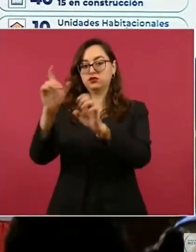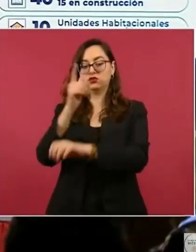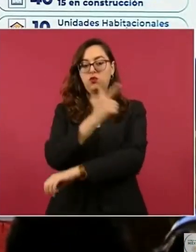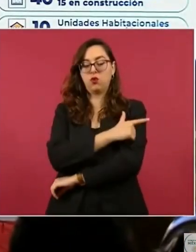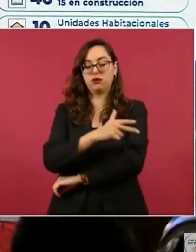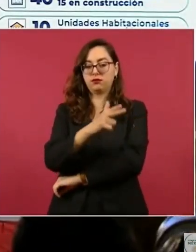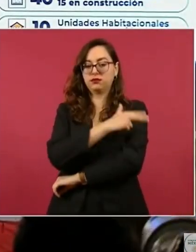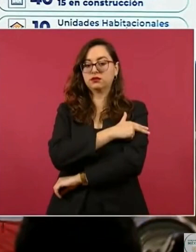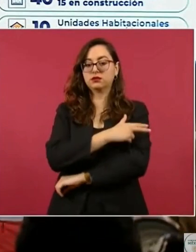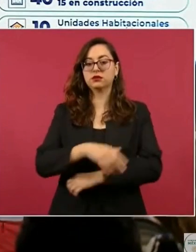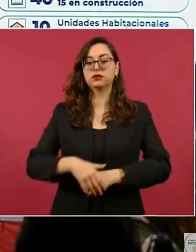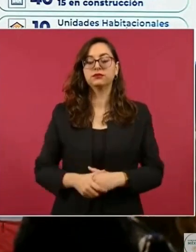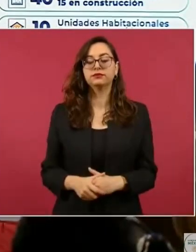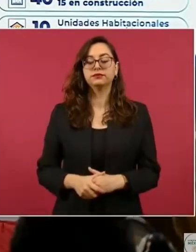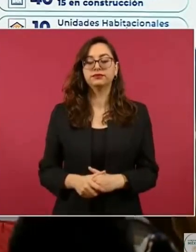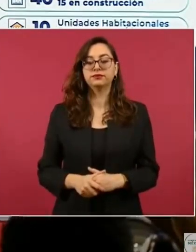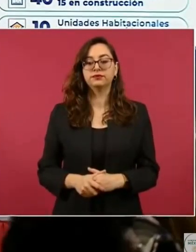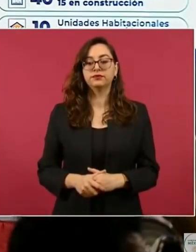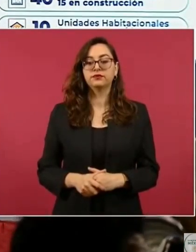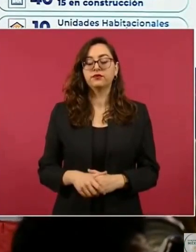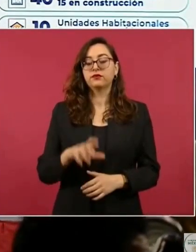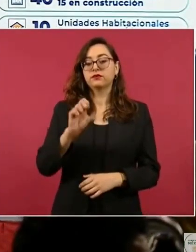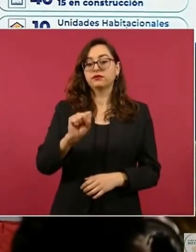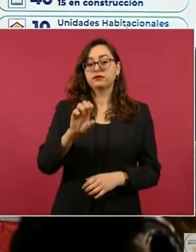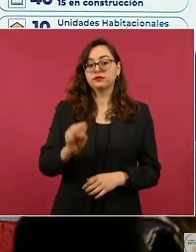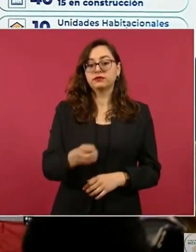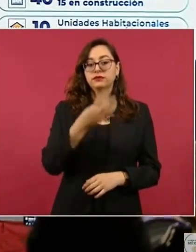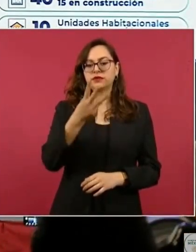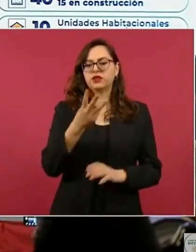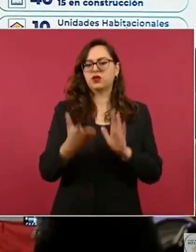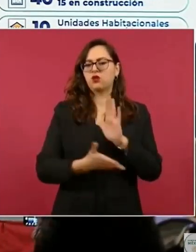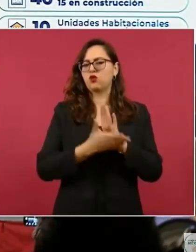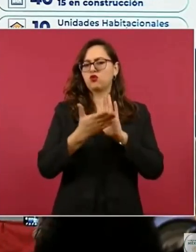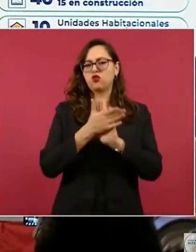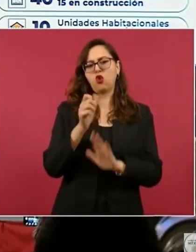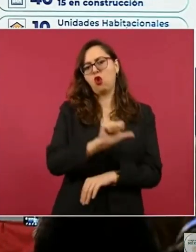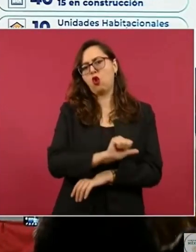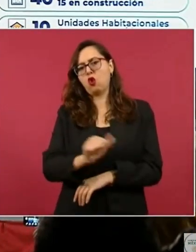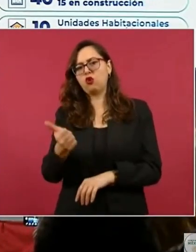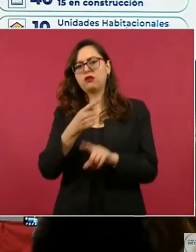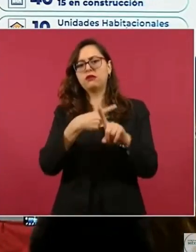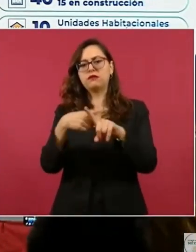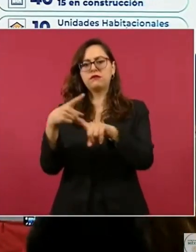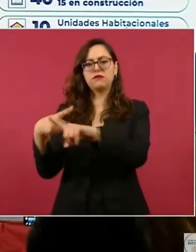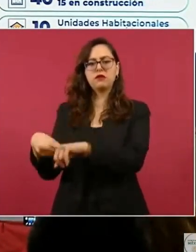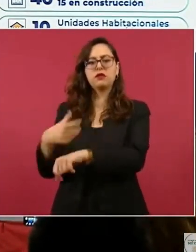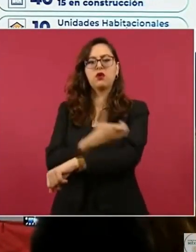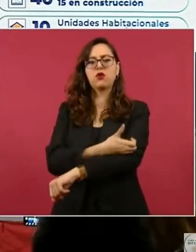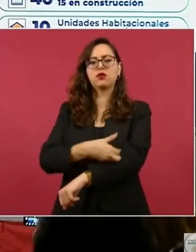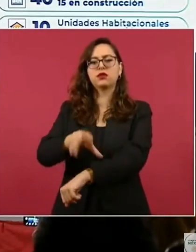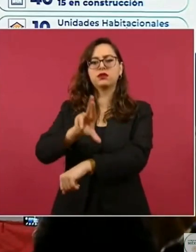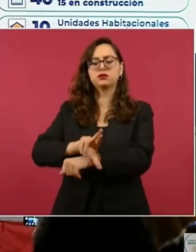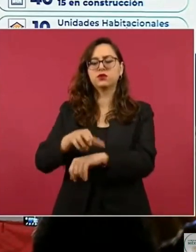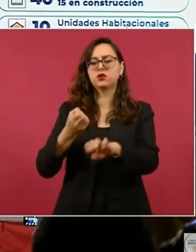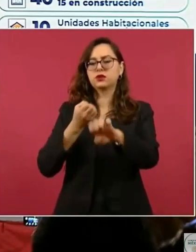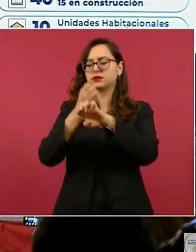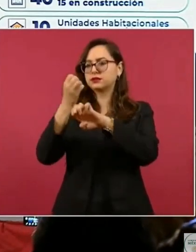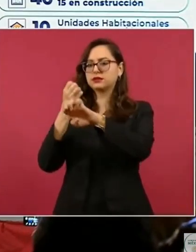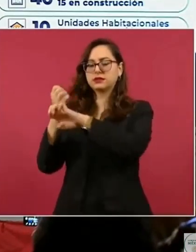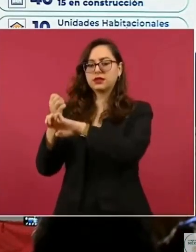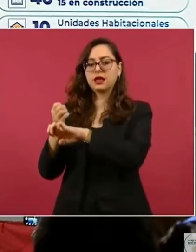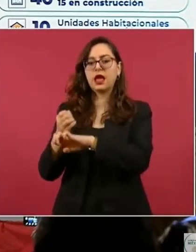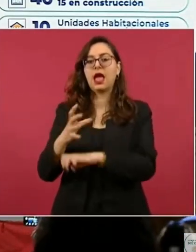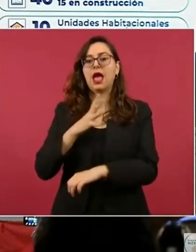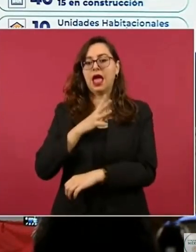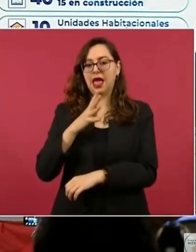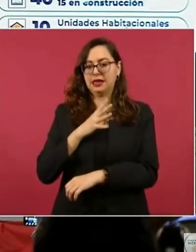la ciudadanía. Y 63 construcciones diversas, que son las coordinaciones estatales, que ahorita hay